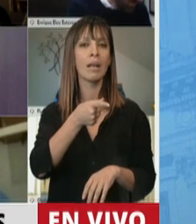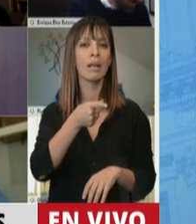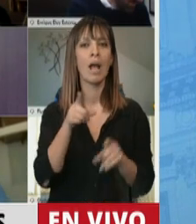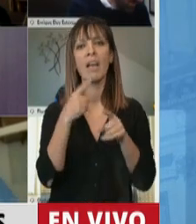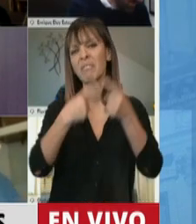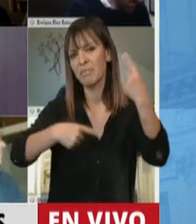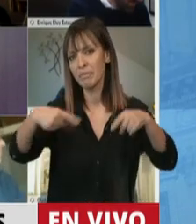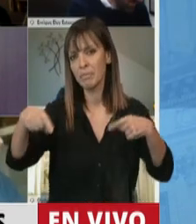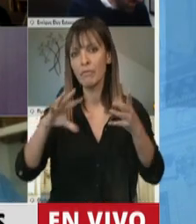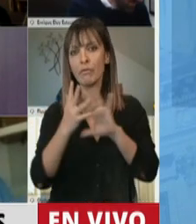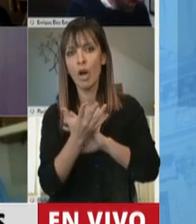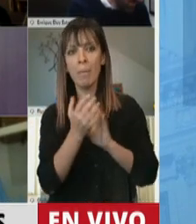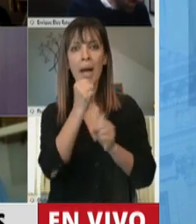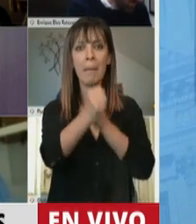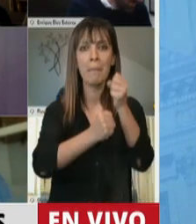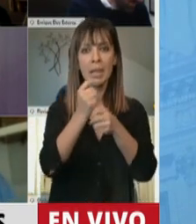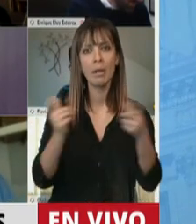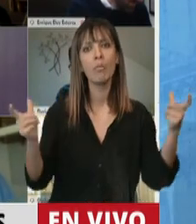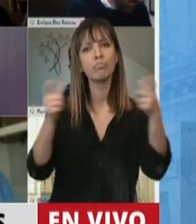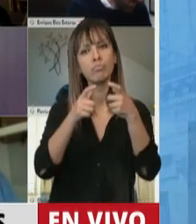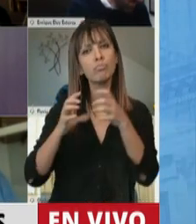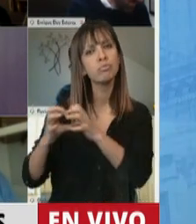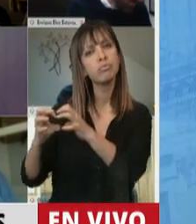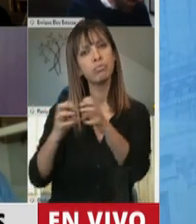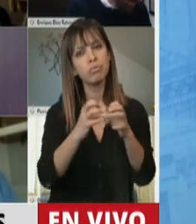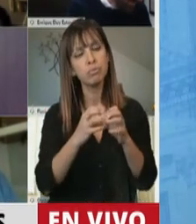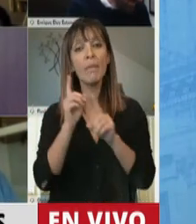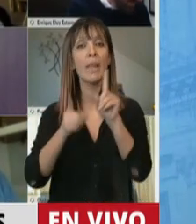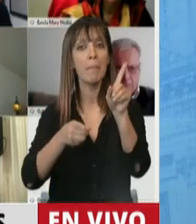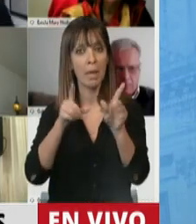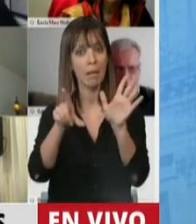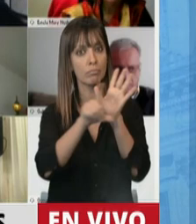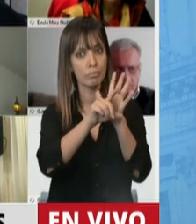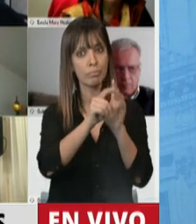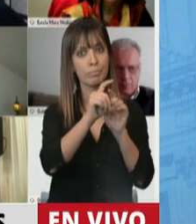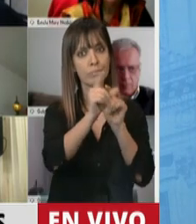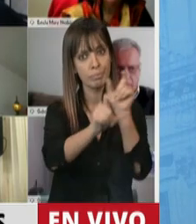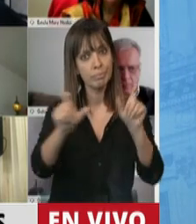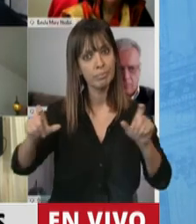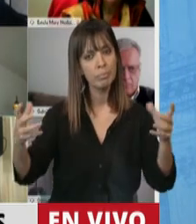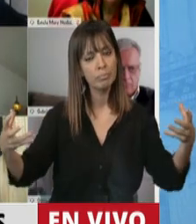de cámaras empresariales, también como legisladores, y